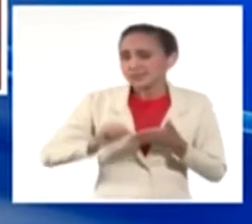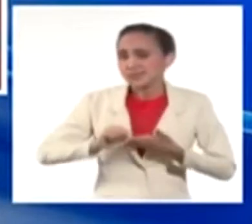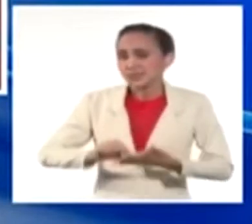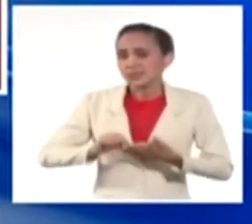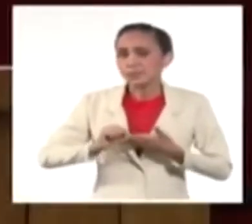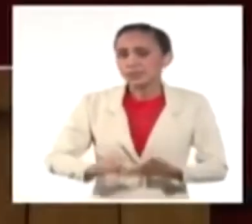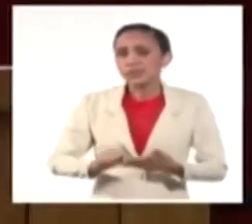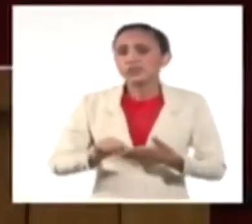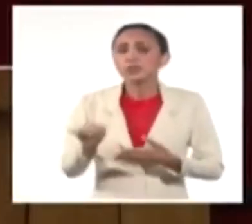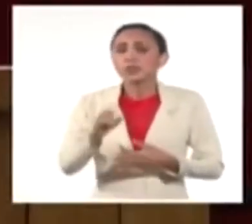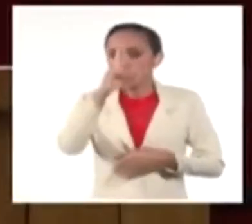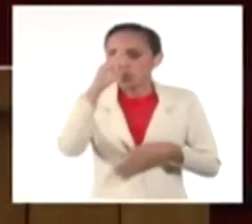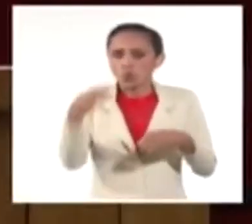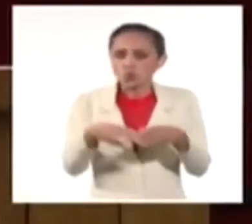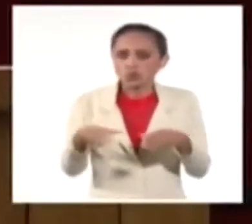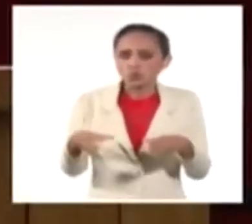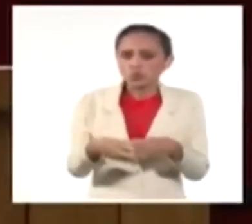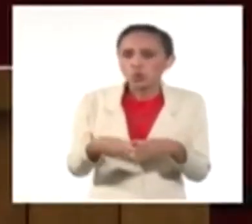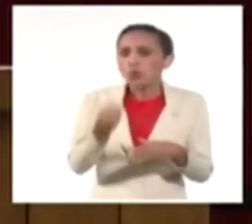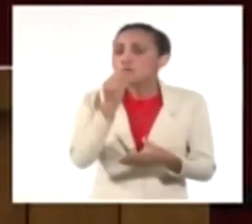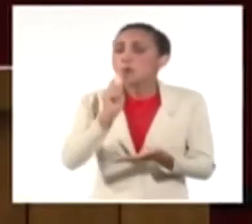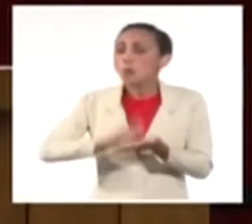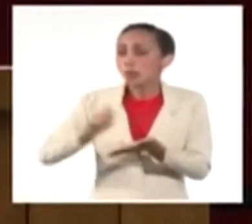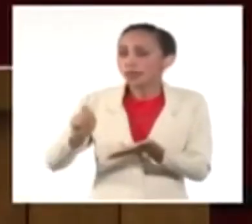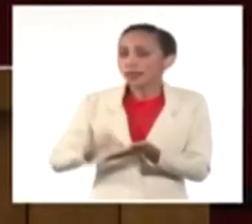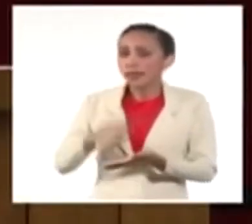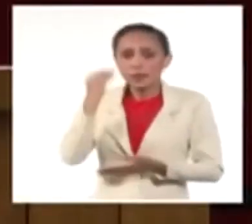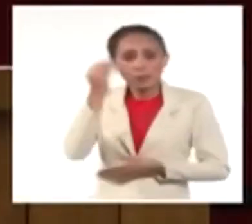consultorios médicos y bodegas, se proyectan